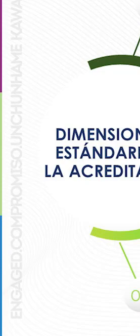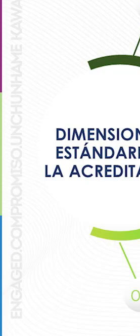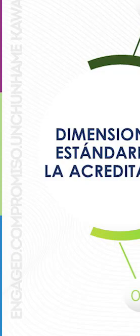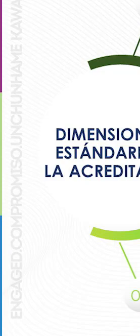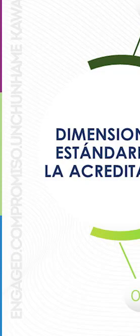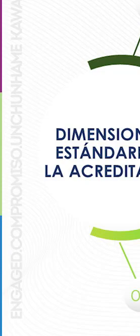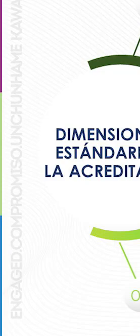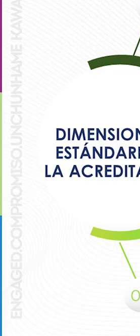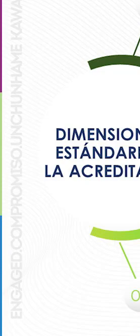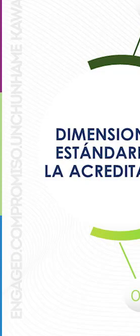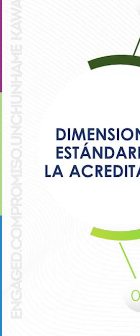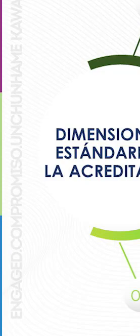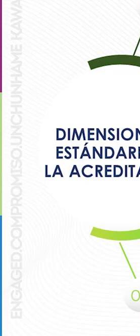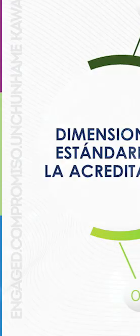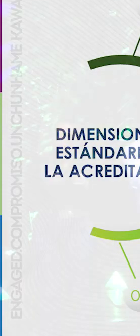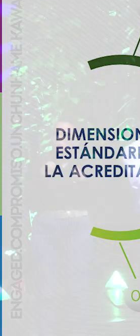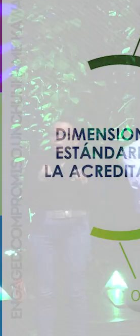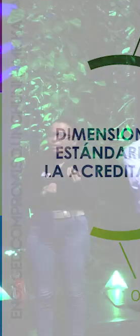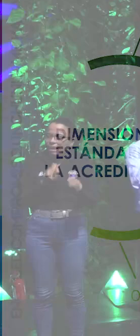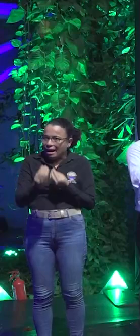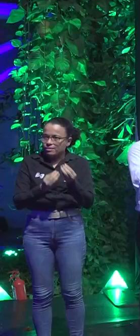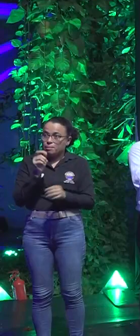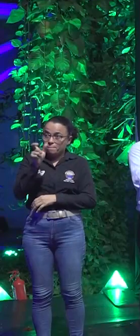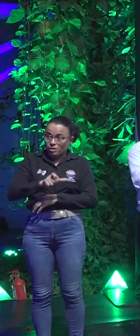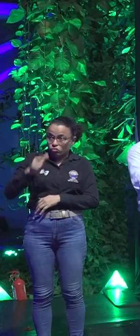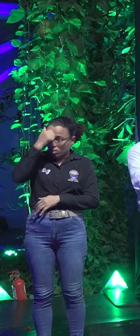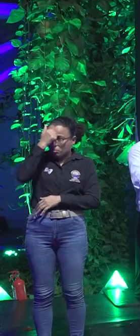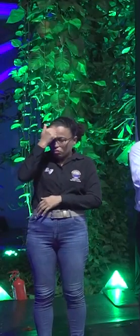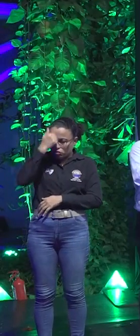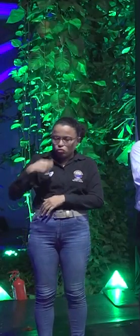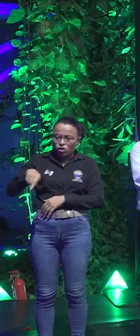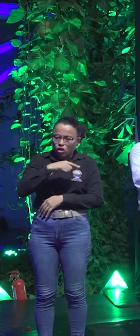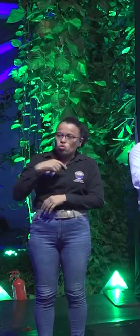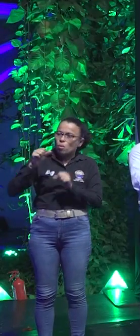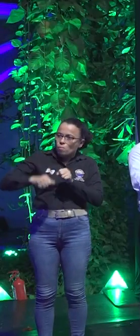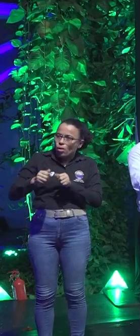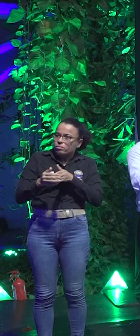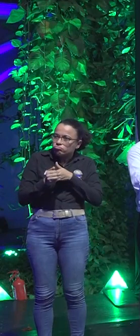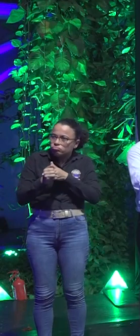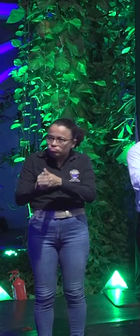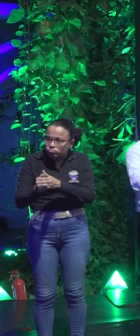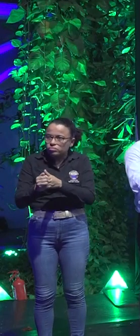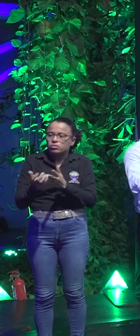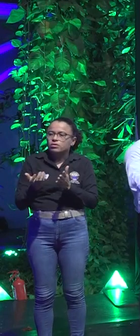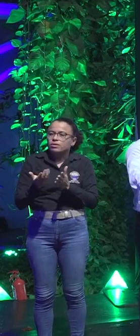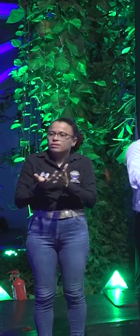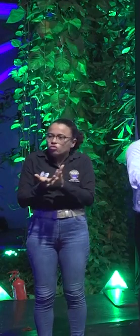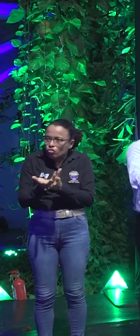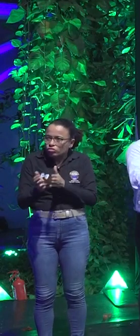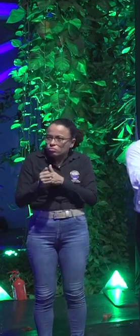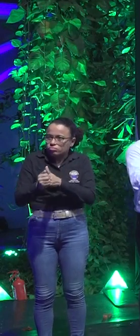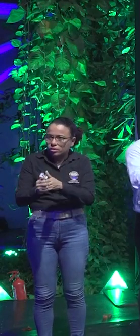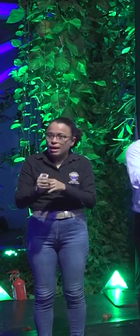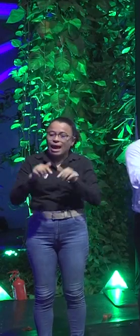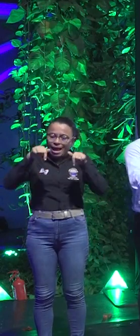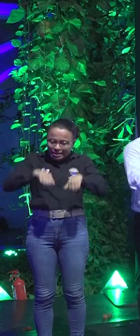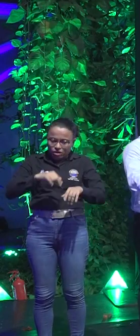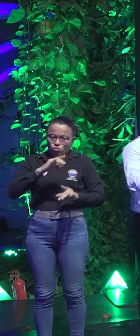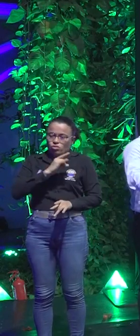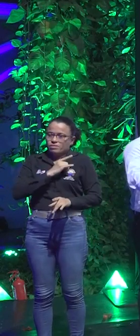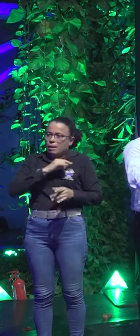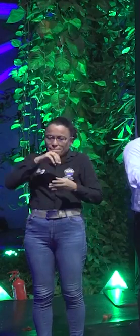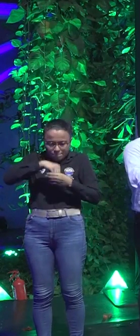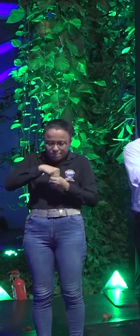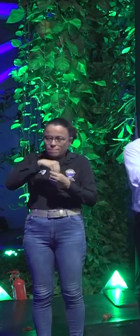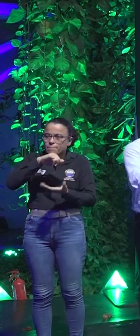profesor o la profesora pueda hacer consultoría con la universidad como sucede en las grandes universidades del mundo y no tenga que hacerlo por fuera de. Y lo